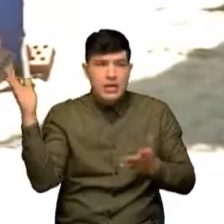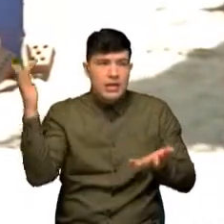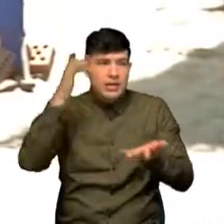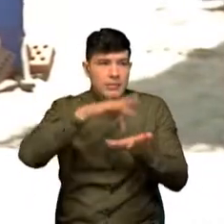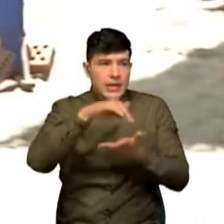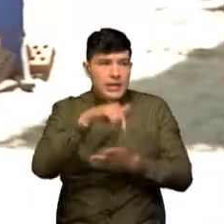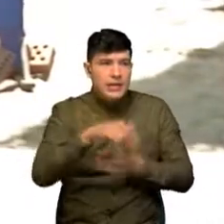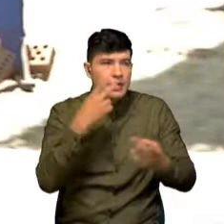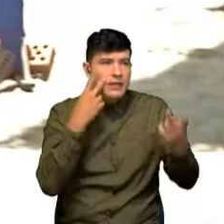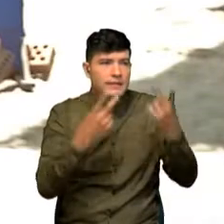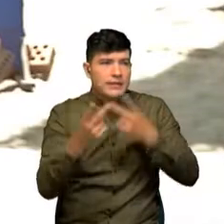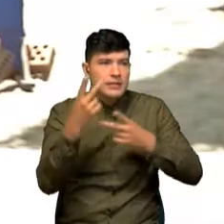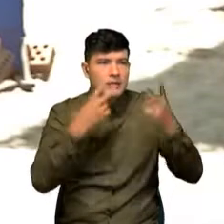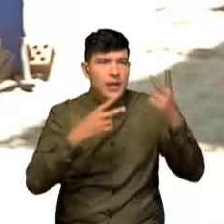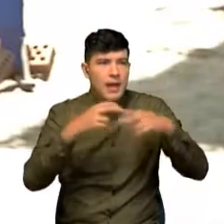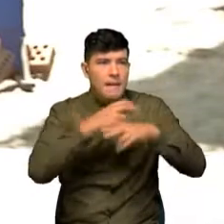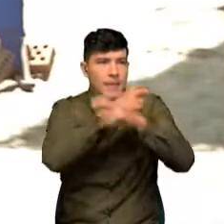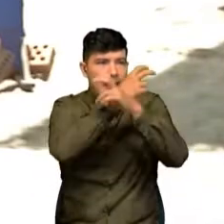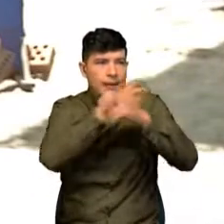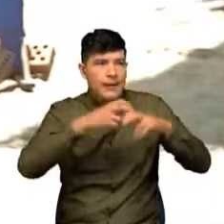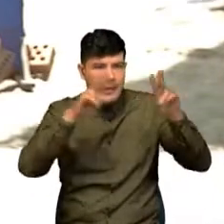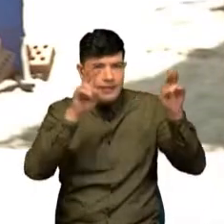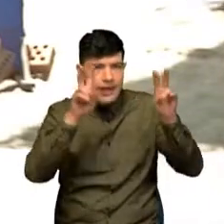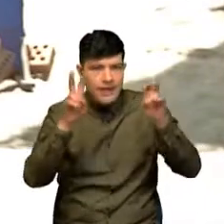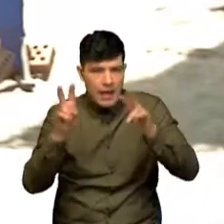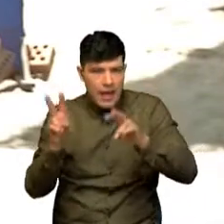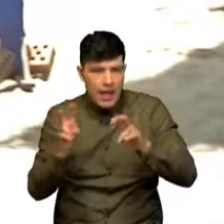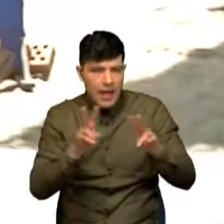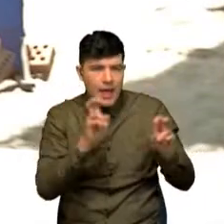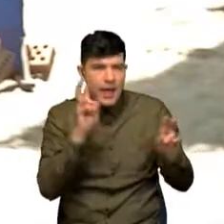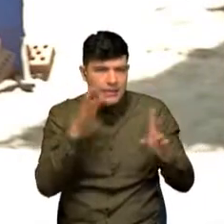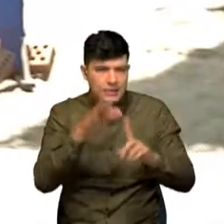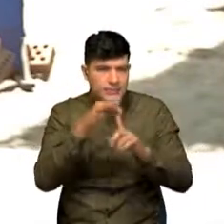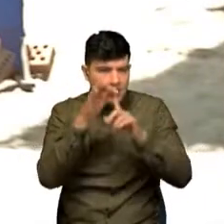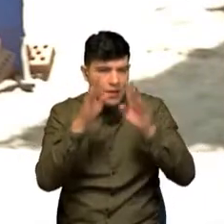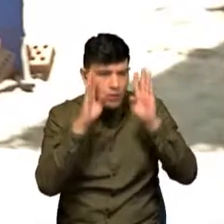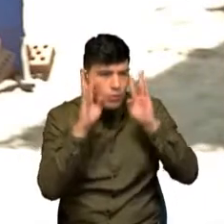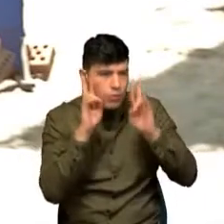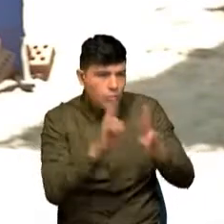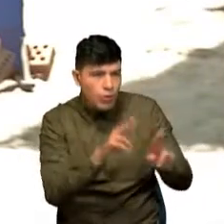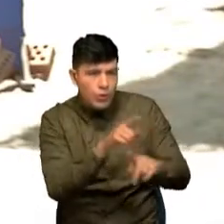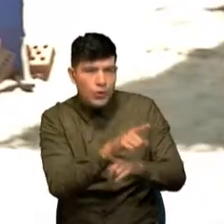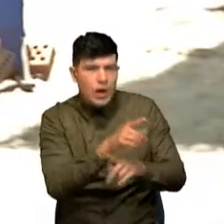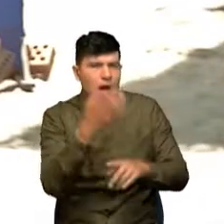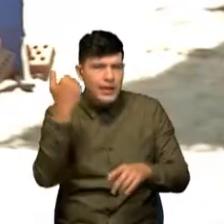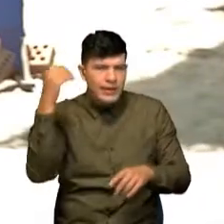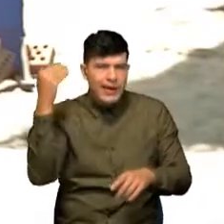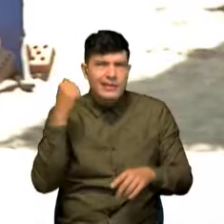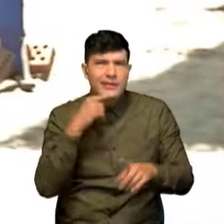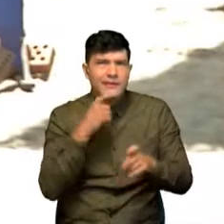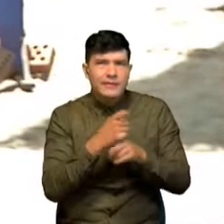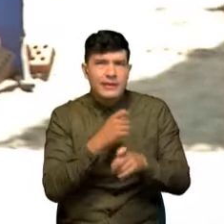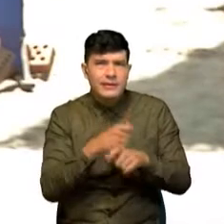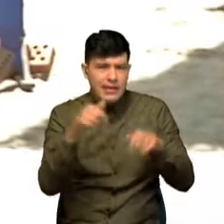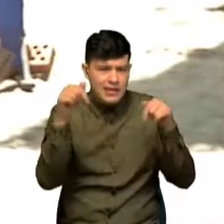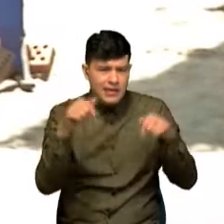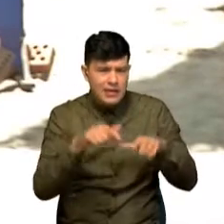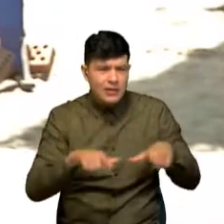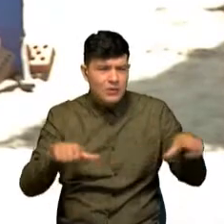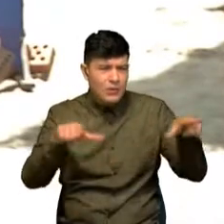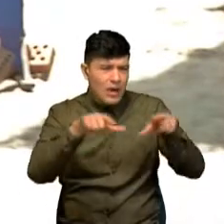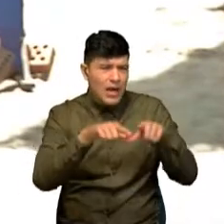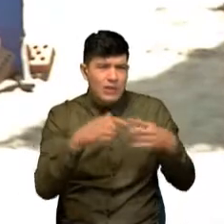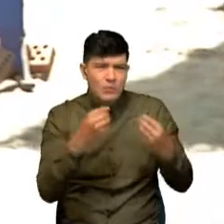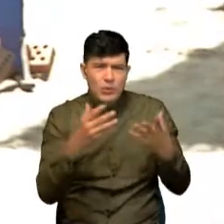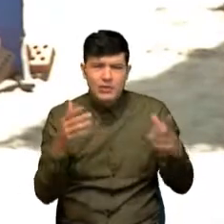temático. Al principio, pues, fue difícil porque, la verdad, se nos quería volver esto un foco de